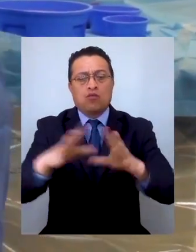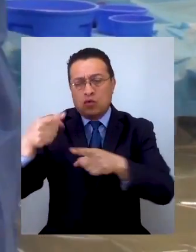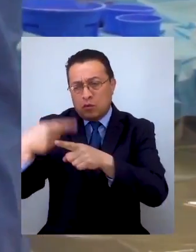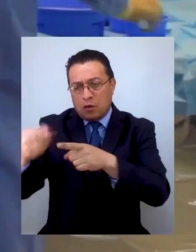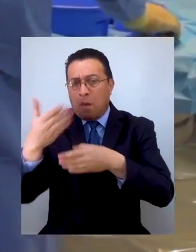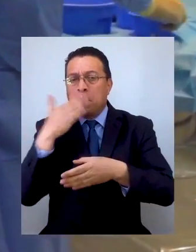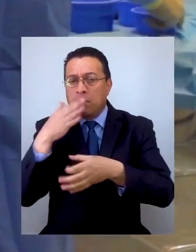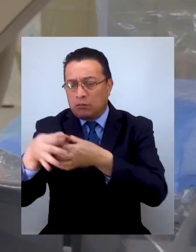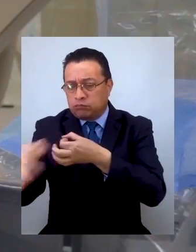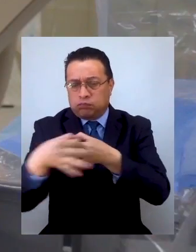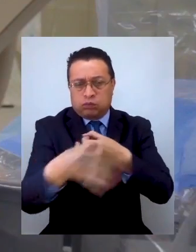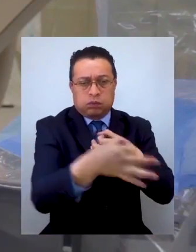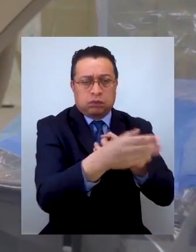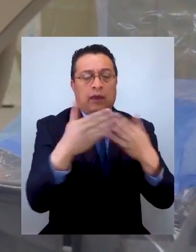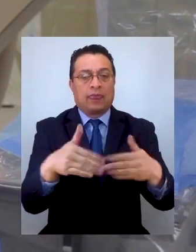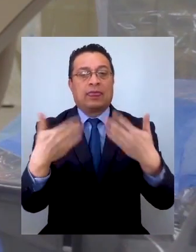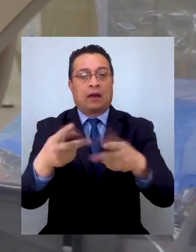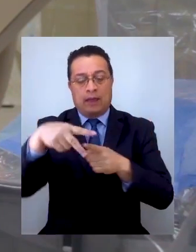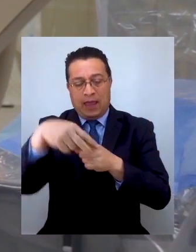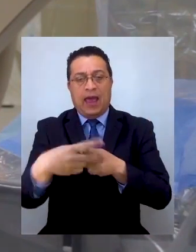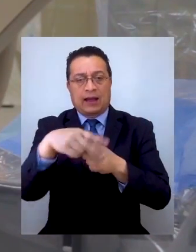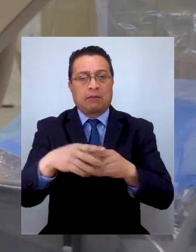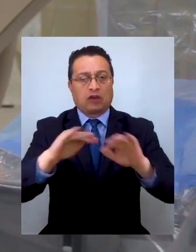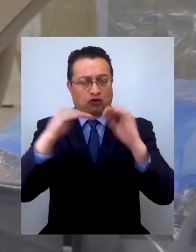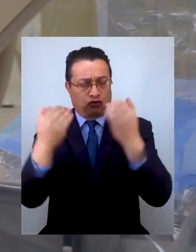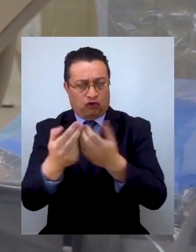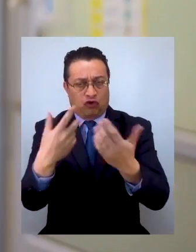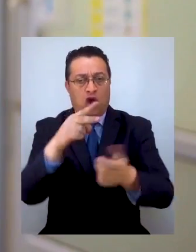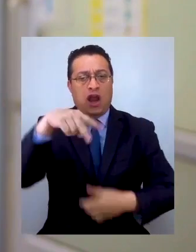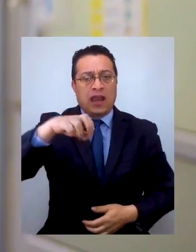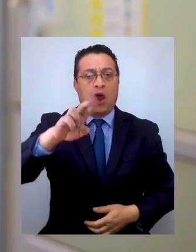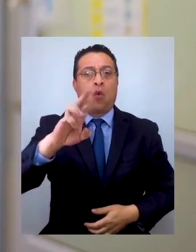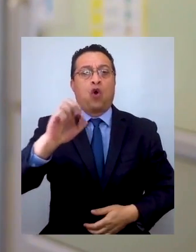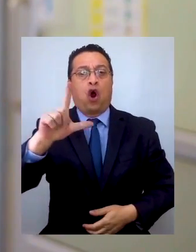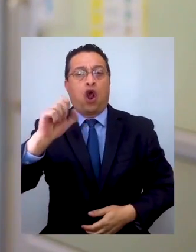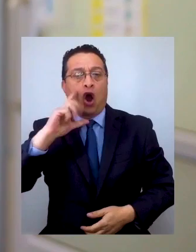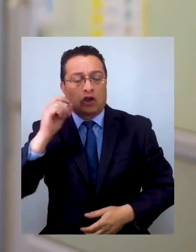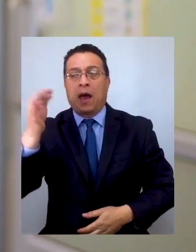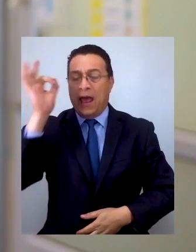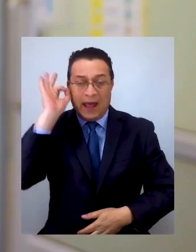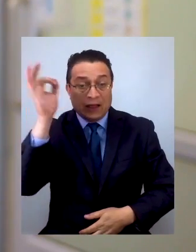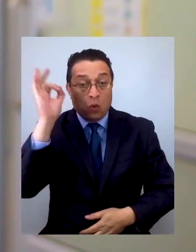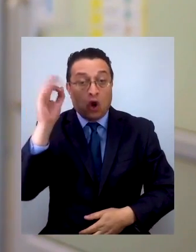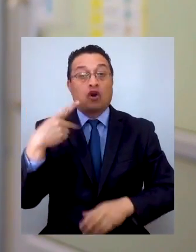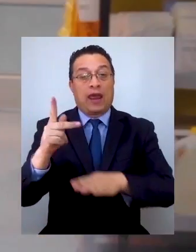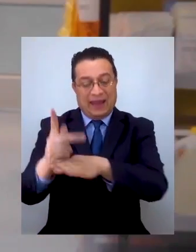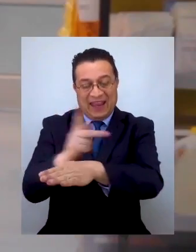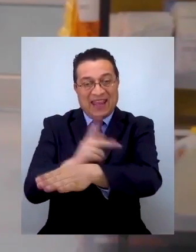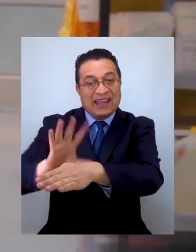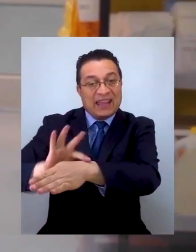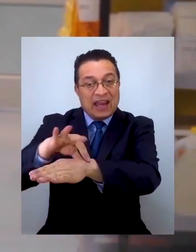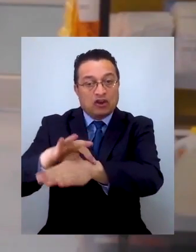forma multidisciplinaria y se entregaron las herramientas clínicas neurológicas a través de reuniones con los equipos